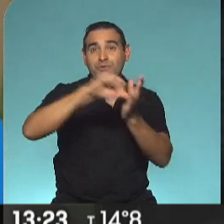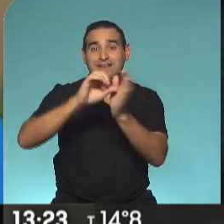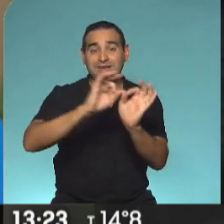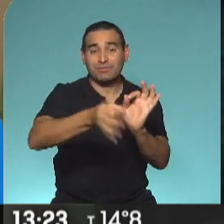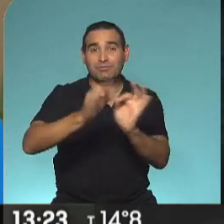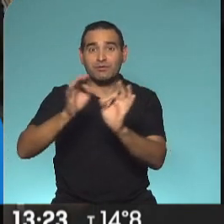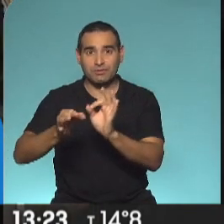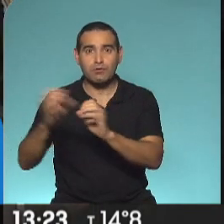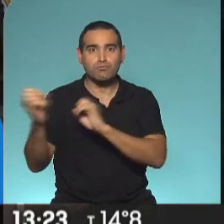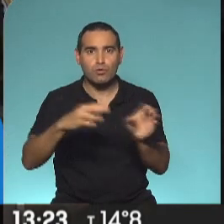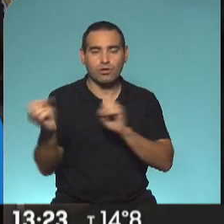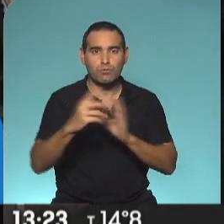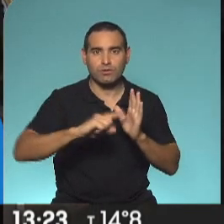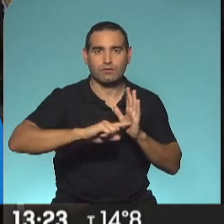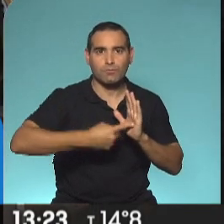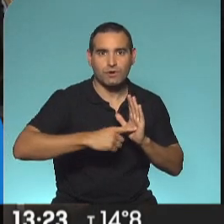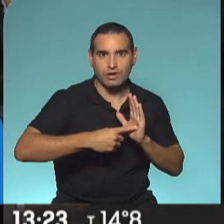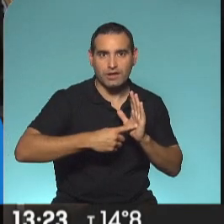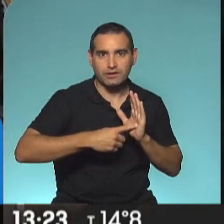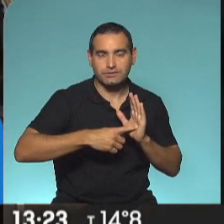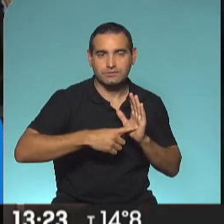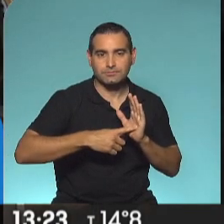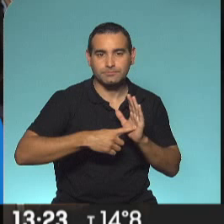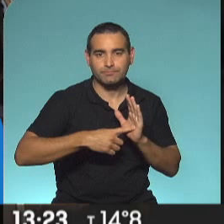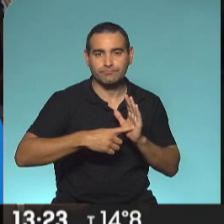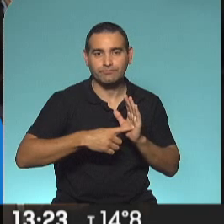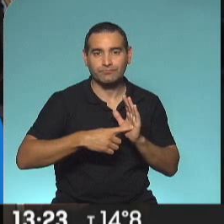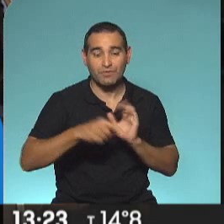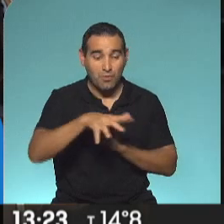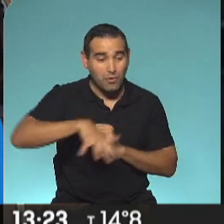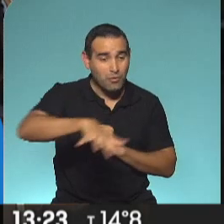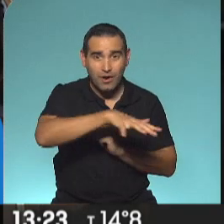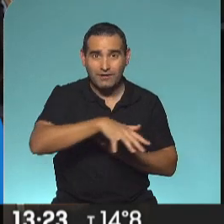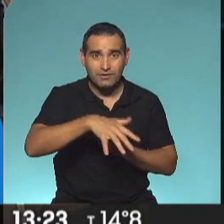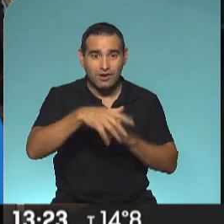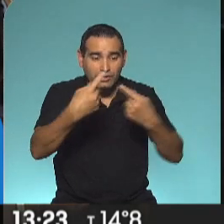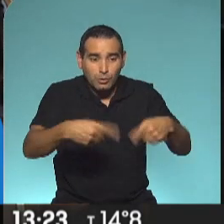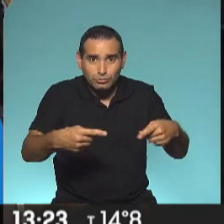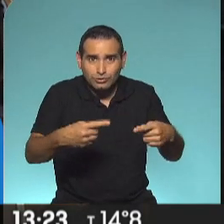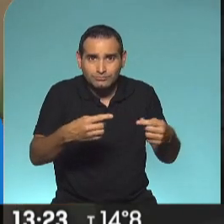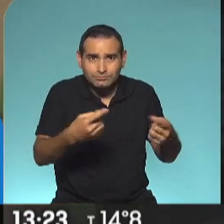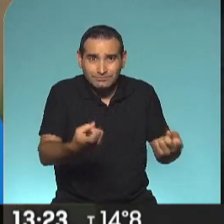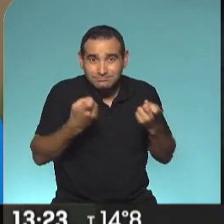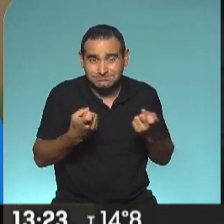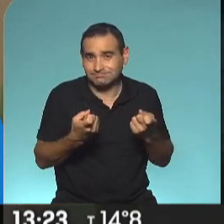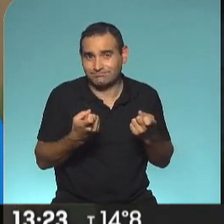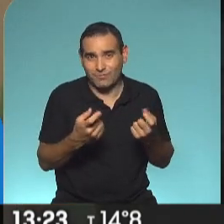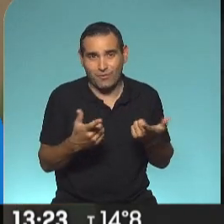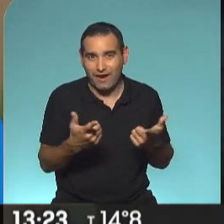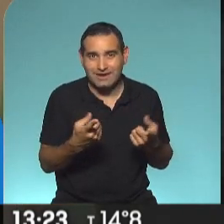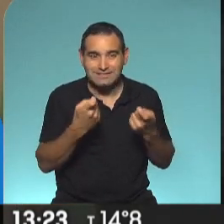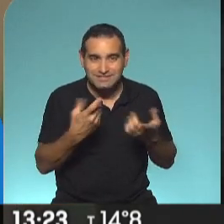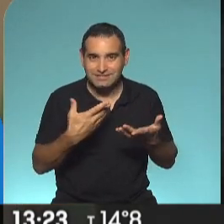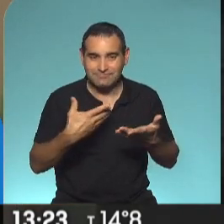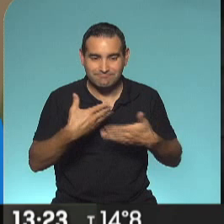hermanos, en un lugar que no tiene los recursos necesarios para poder desarrollar